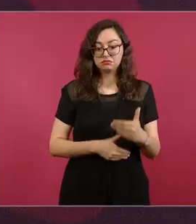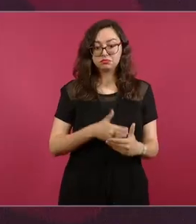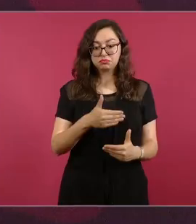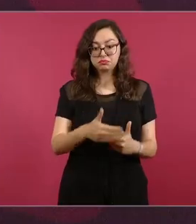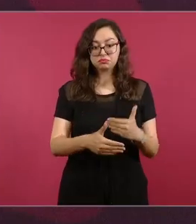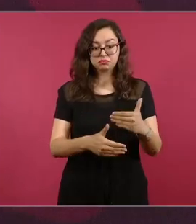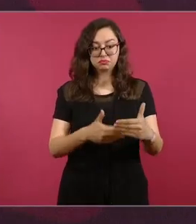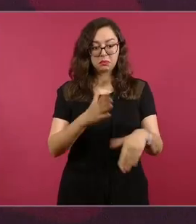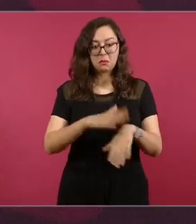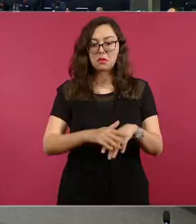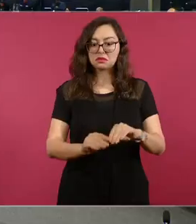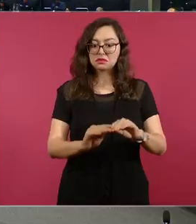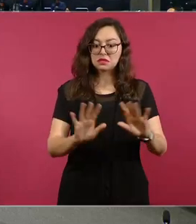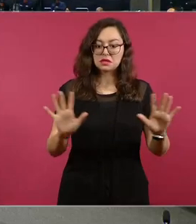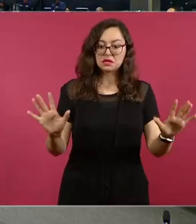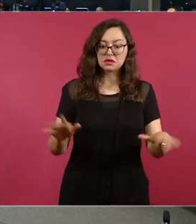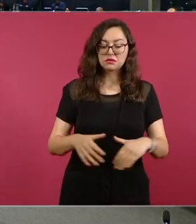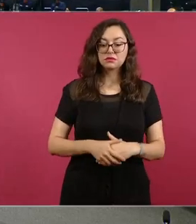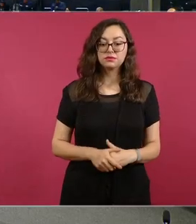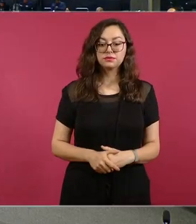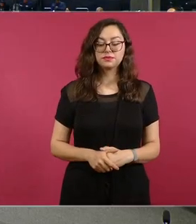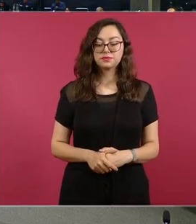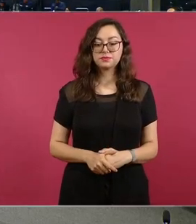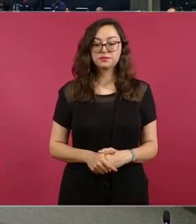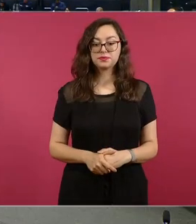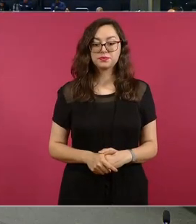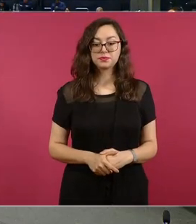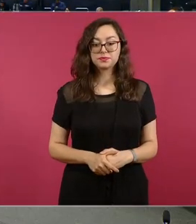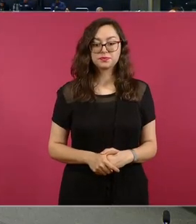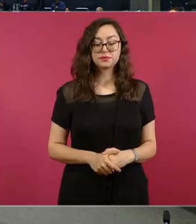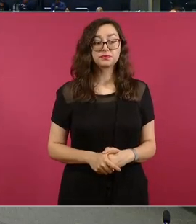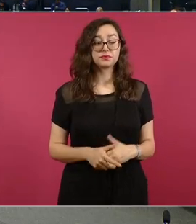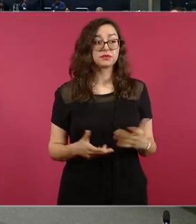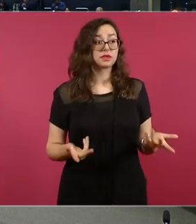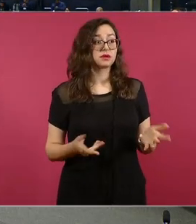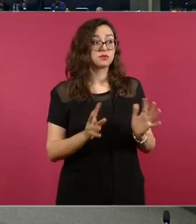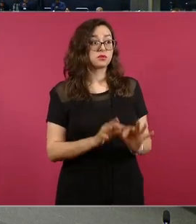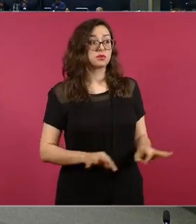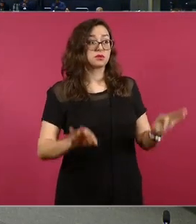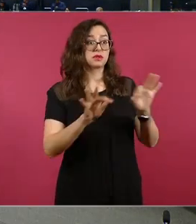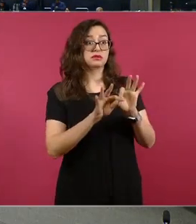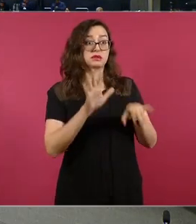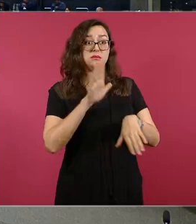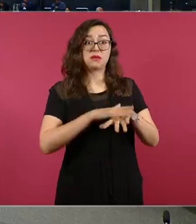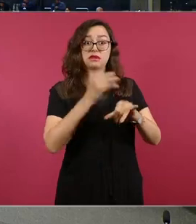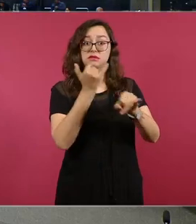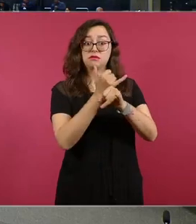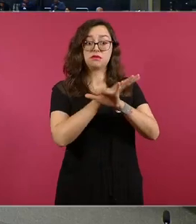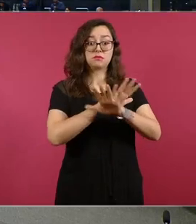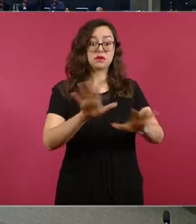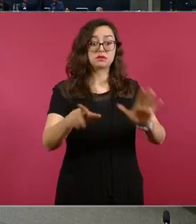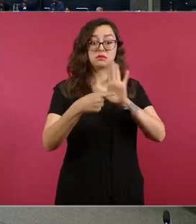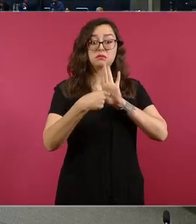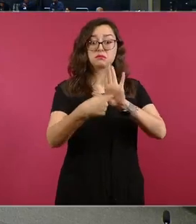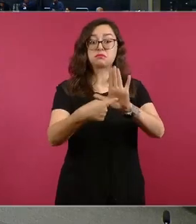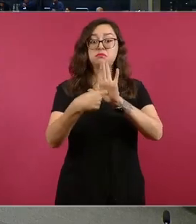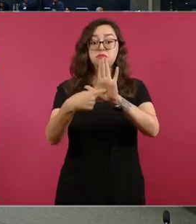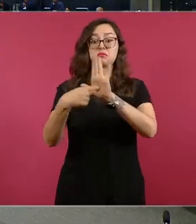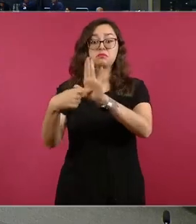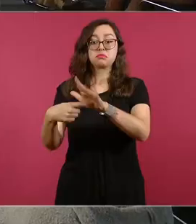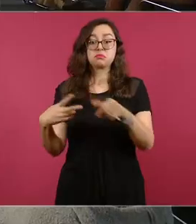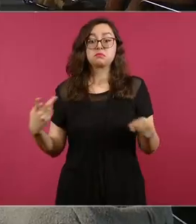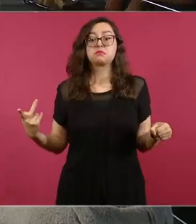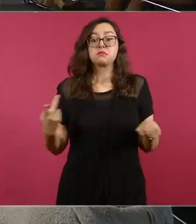por completo. Y que se conozca todo, presidente, porque al final también se genera impunidad para otros